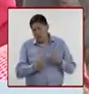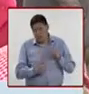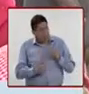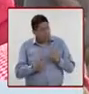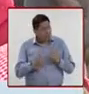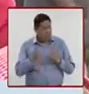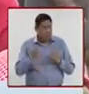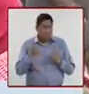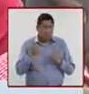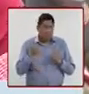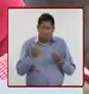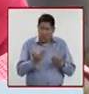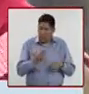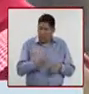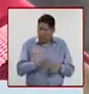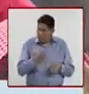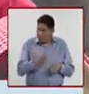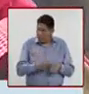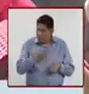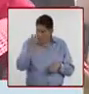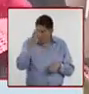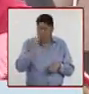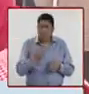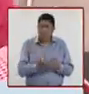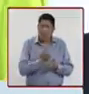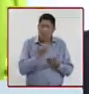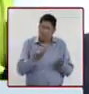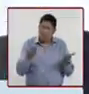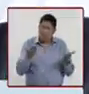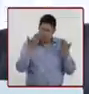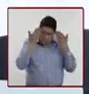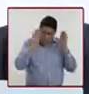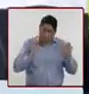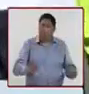va a salir. Hay veces no se sabe qué novedades salen.